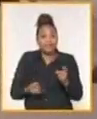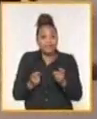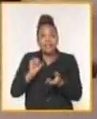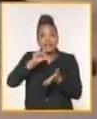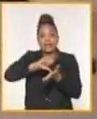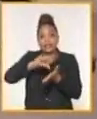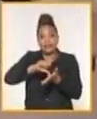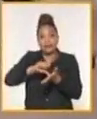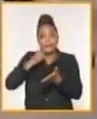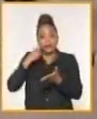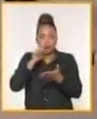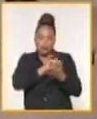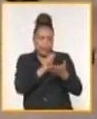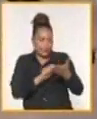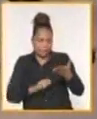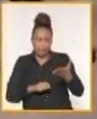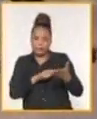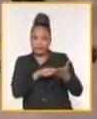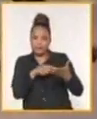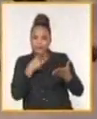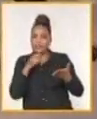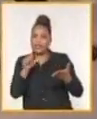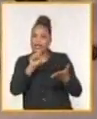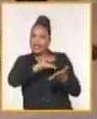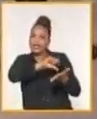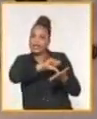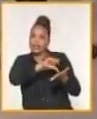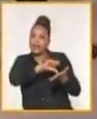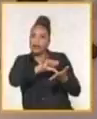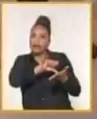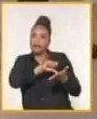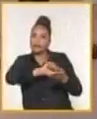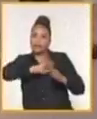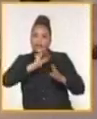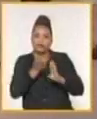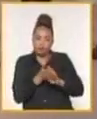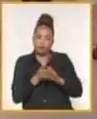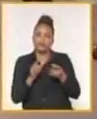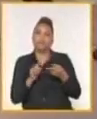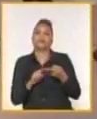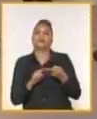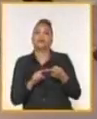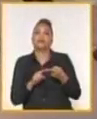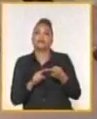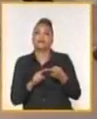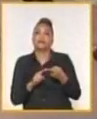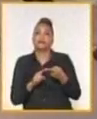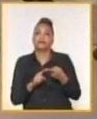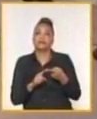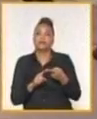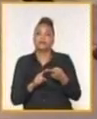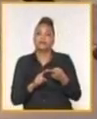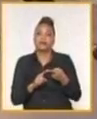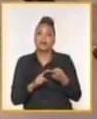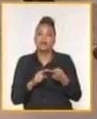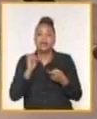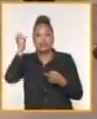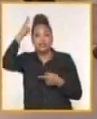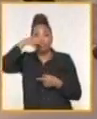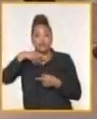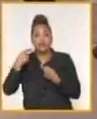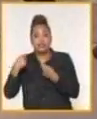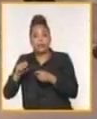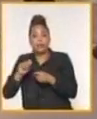yo escribí aquí, Irán, sanciones, se van del pacto, Trump se va, pero las sanciones